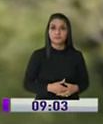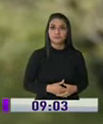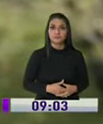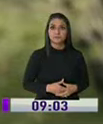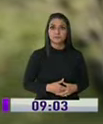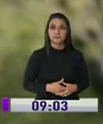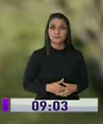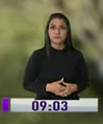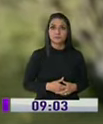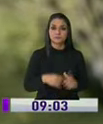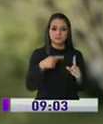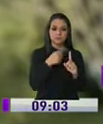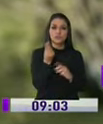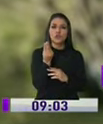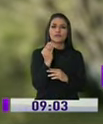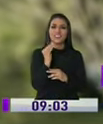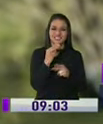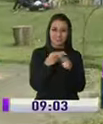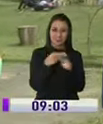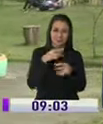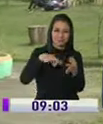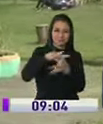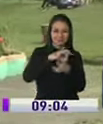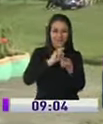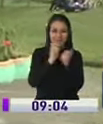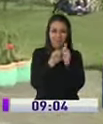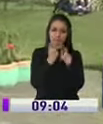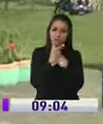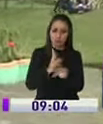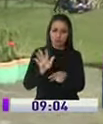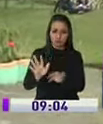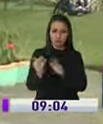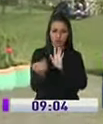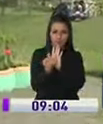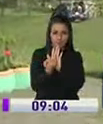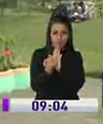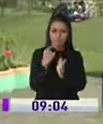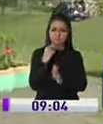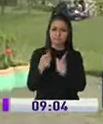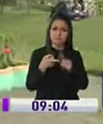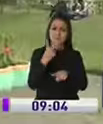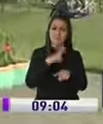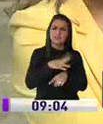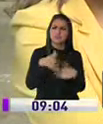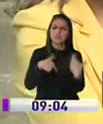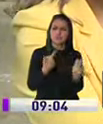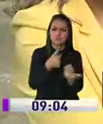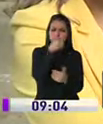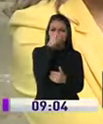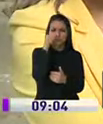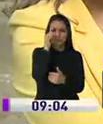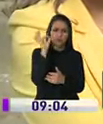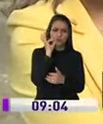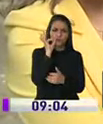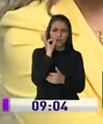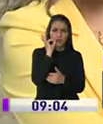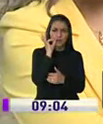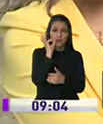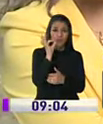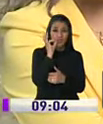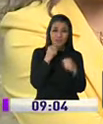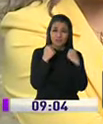Lo llamaremos Javier para proteger su identidad. Él nos cuenta cómo fue su primer acercamiento a las drogas. O sea, drogas fuertes ya